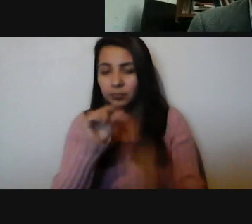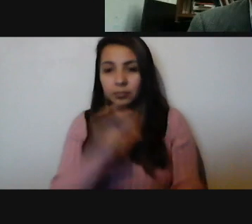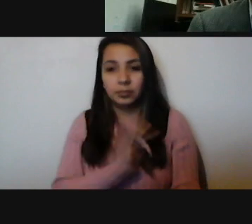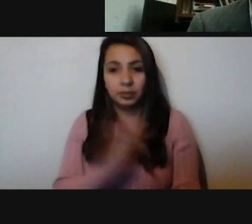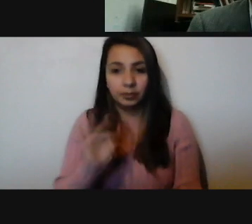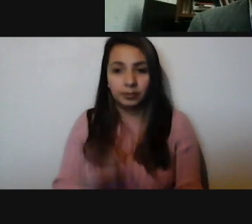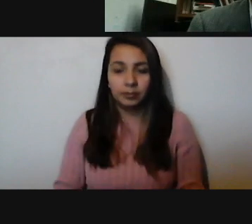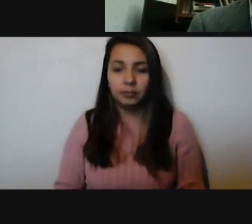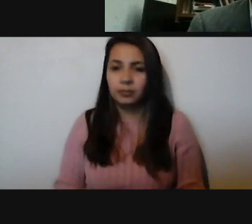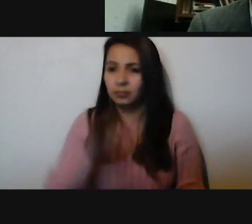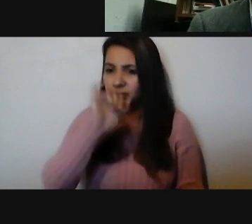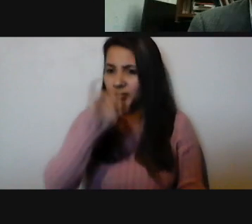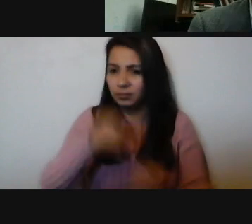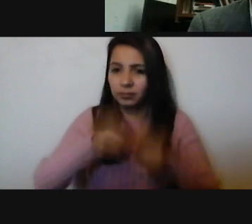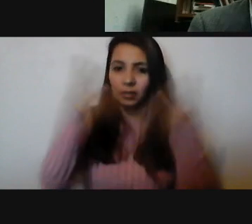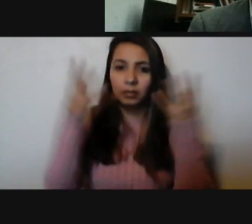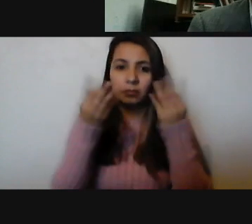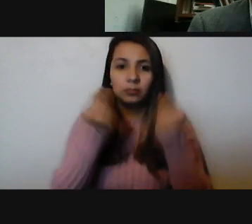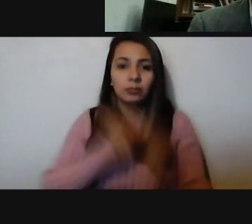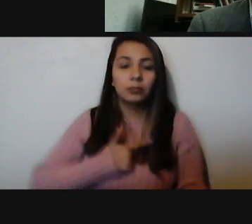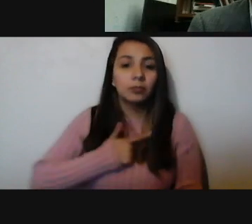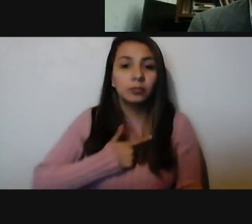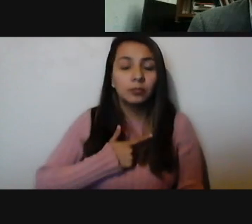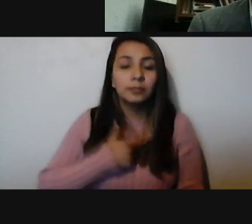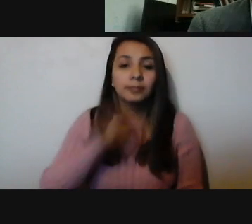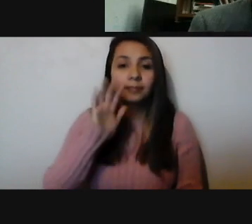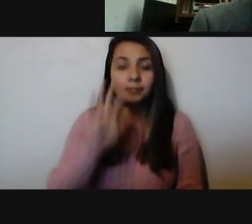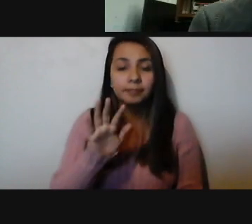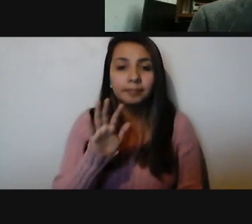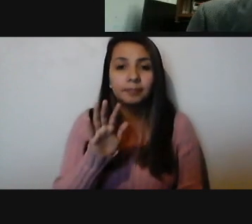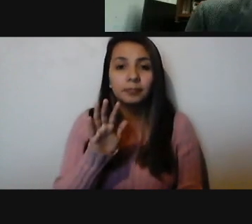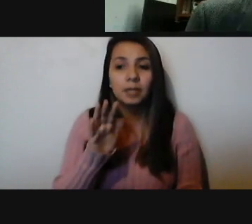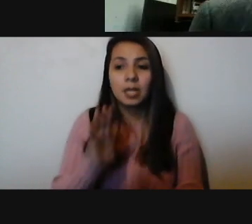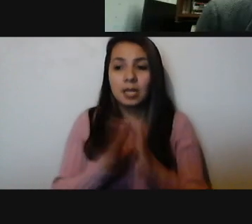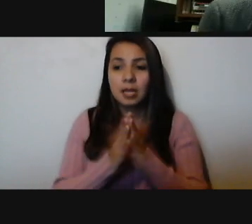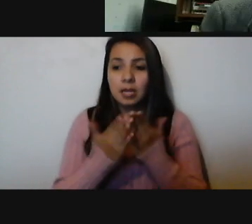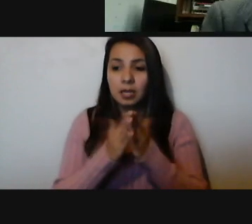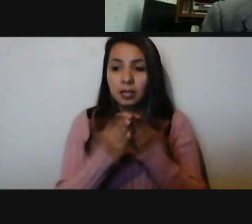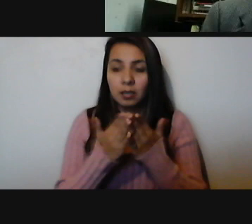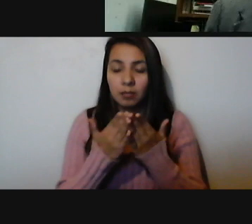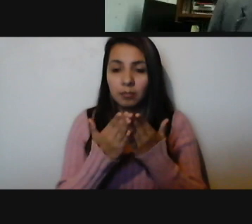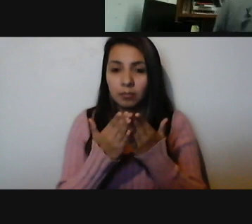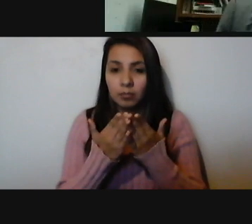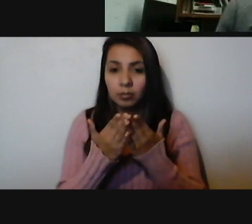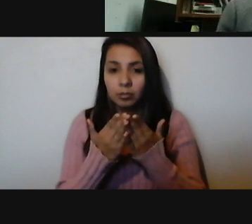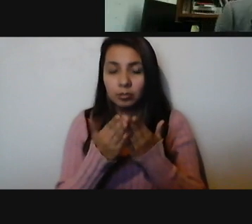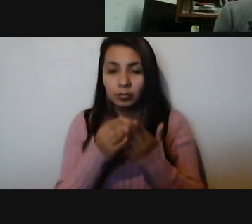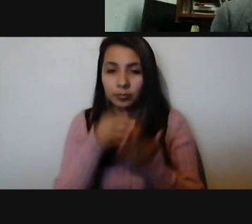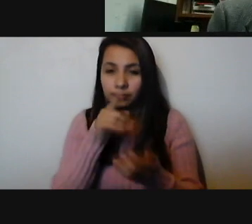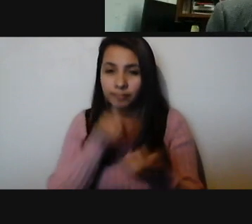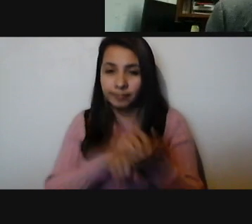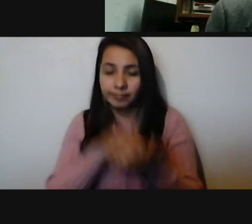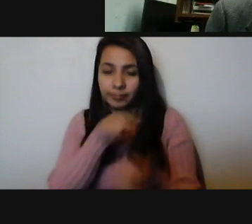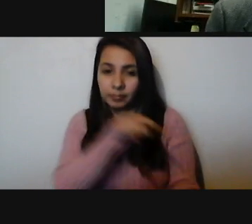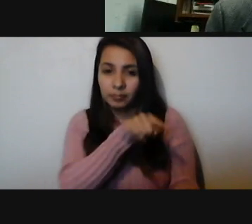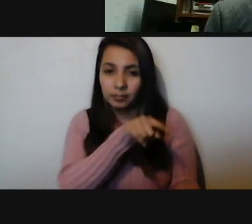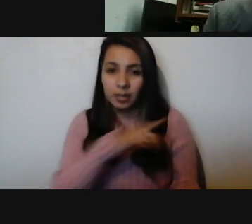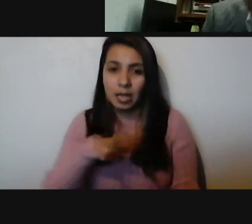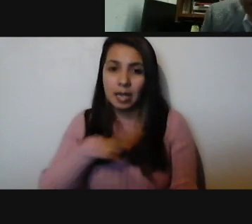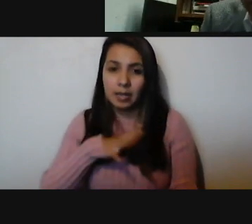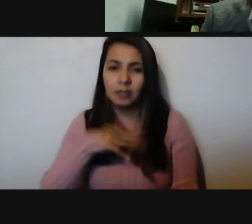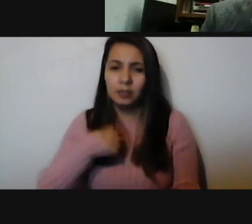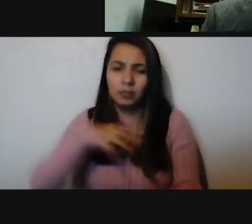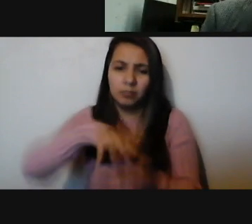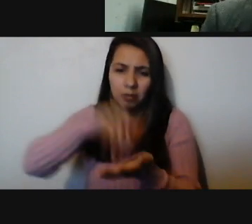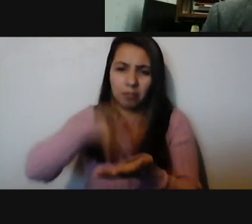son los que realizó, si nos podía platicar tantito. Claro, doctora, con muchísimo gusto. En uno de los libros, en uno de los